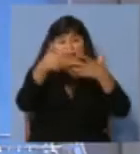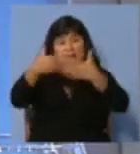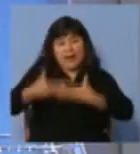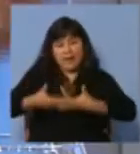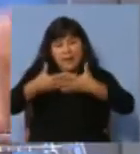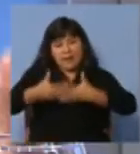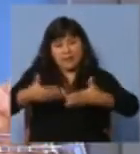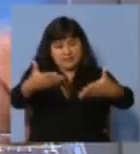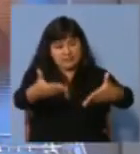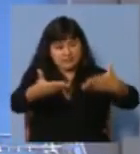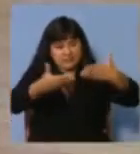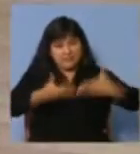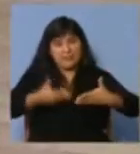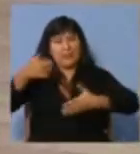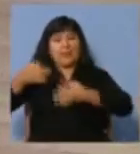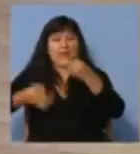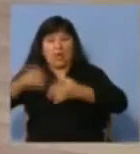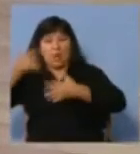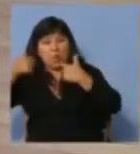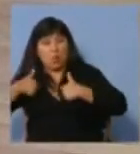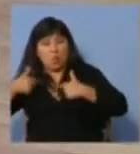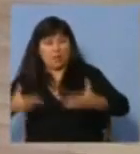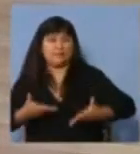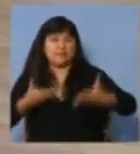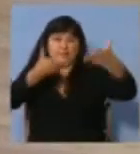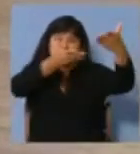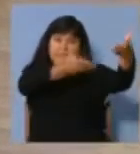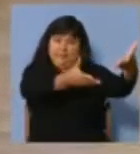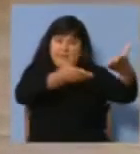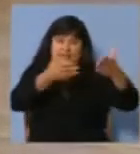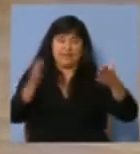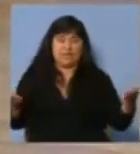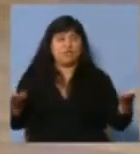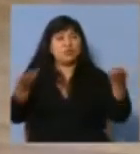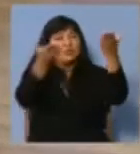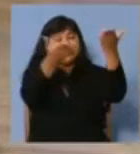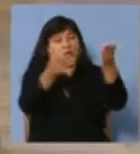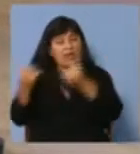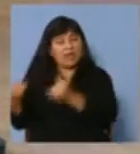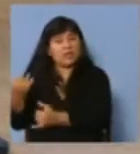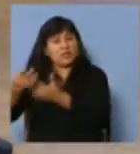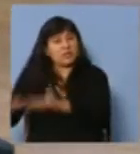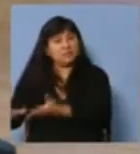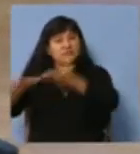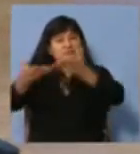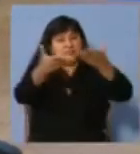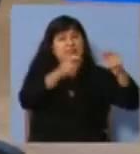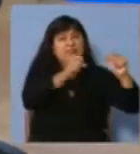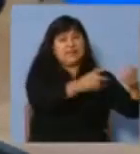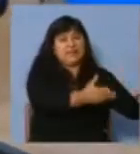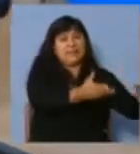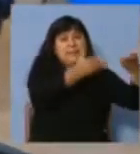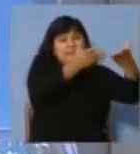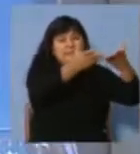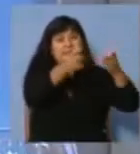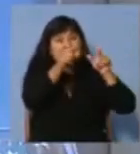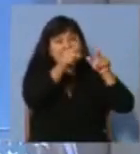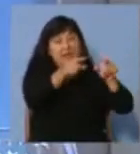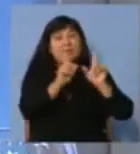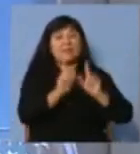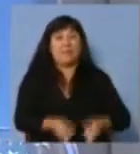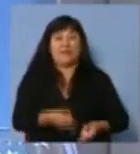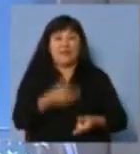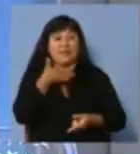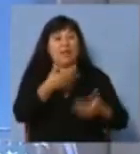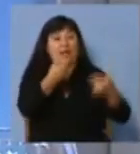lo que dicen los denunciantes y lo que digo yo y efectivamente entiende el doctor marcelo cuellar que falta investigar